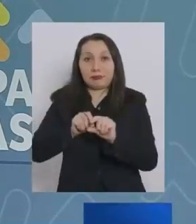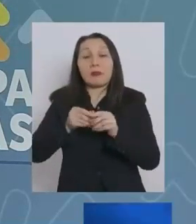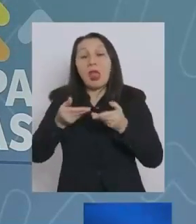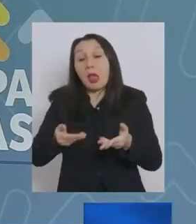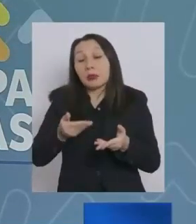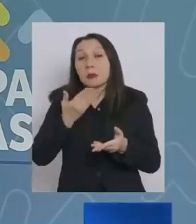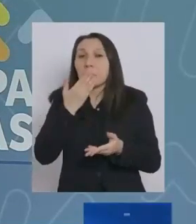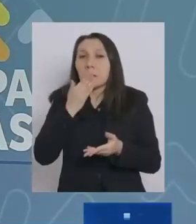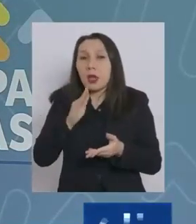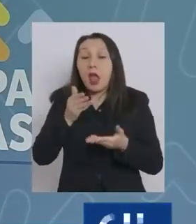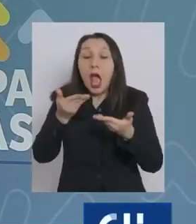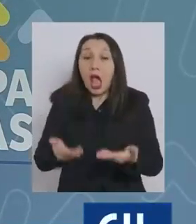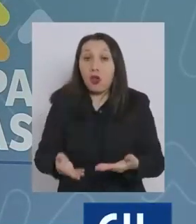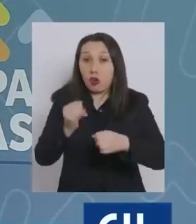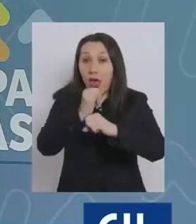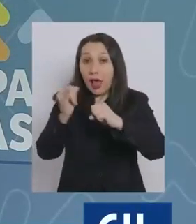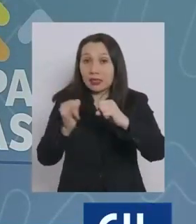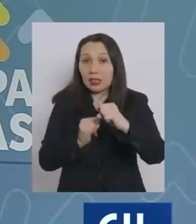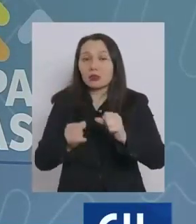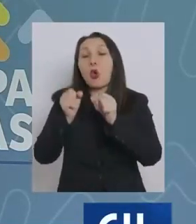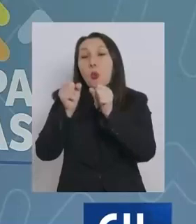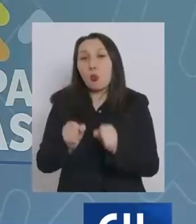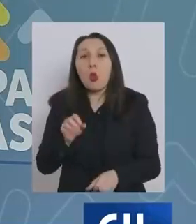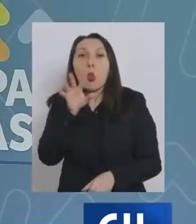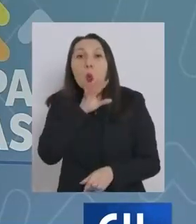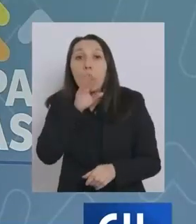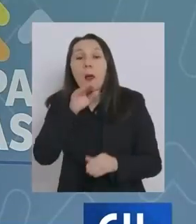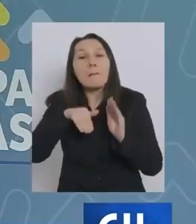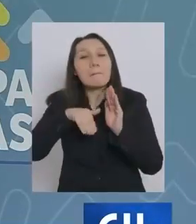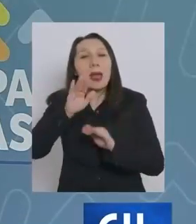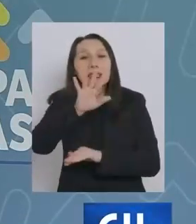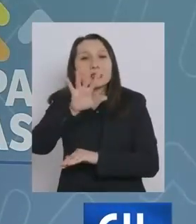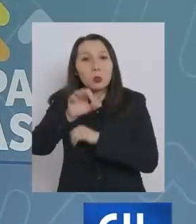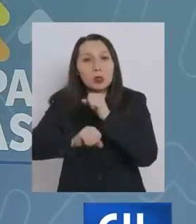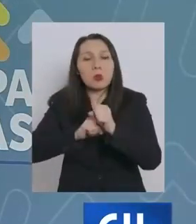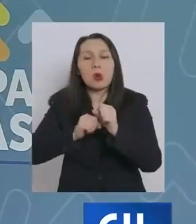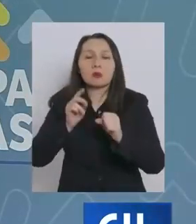privilegiado que son la vacuna AstraZeneca, que es la que se puede ocupar en las mayores de 55 años.